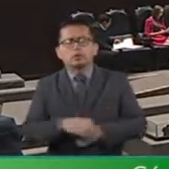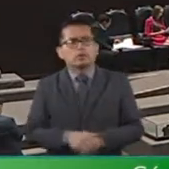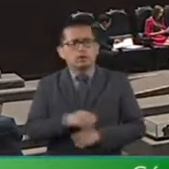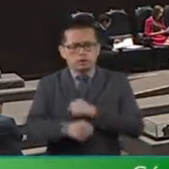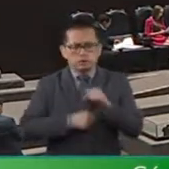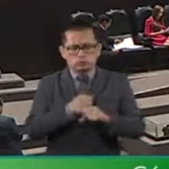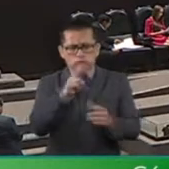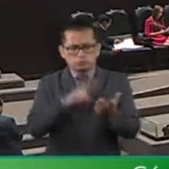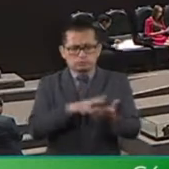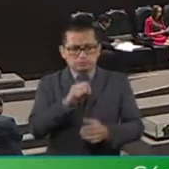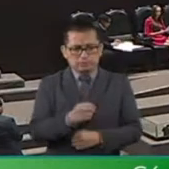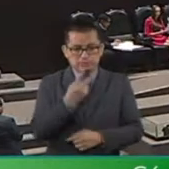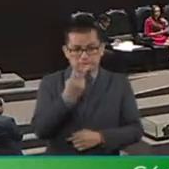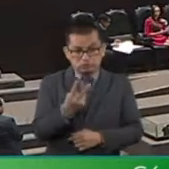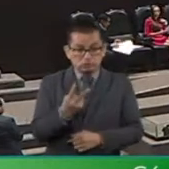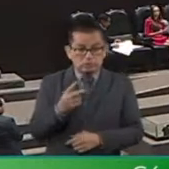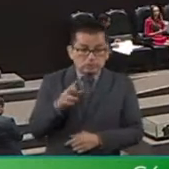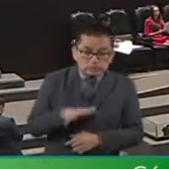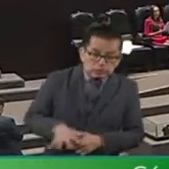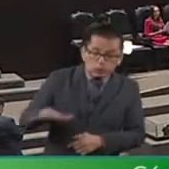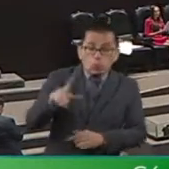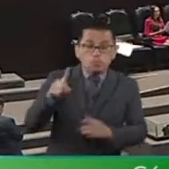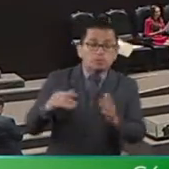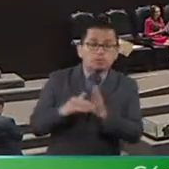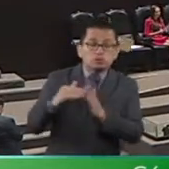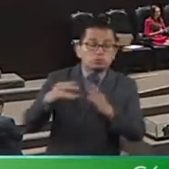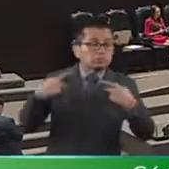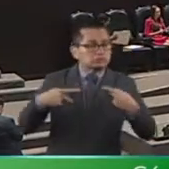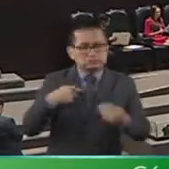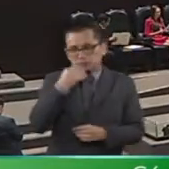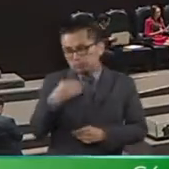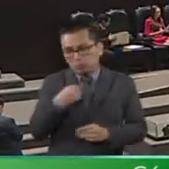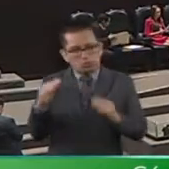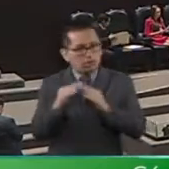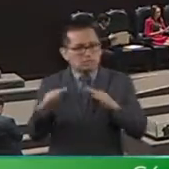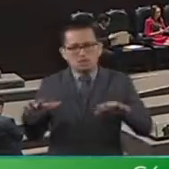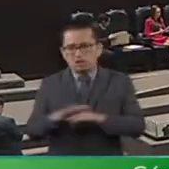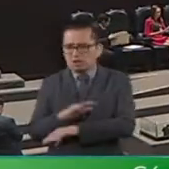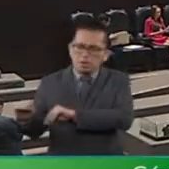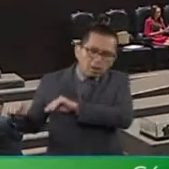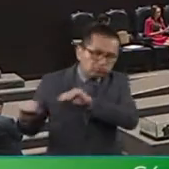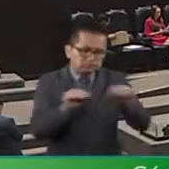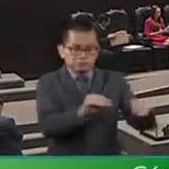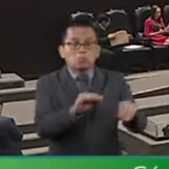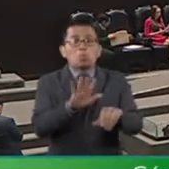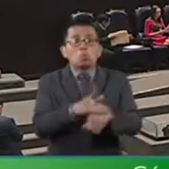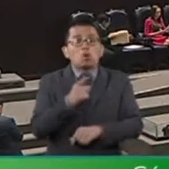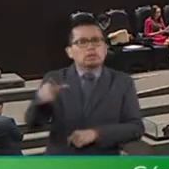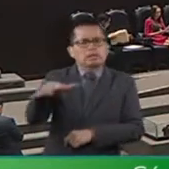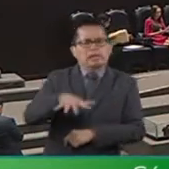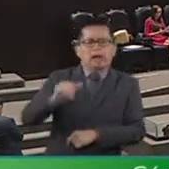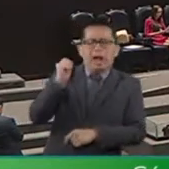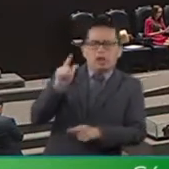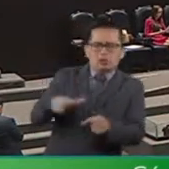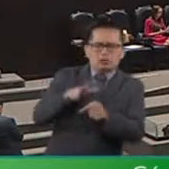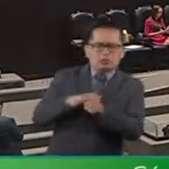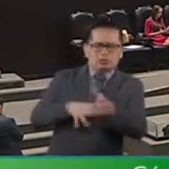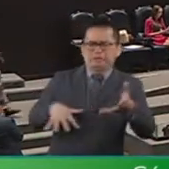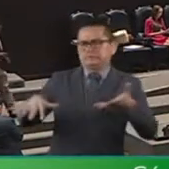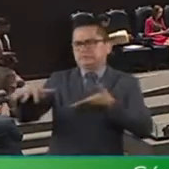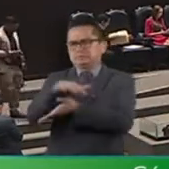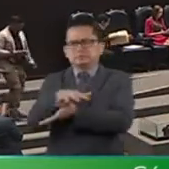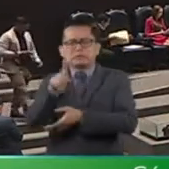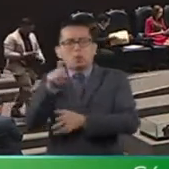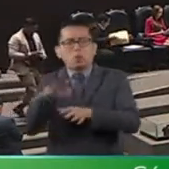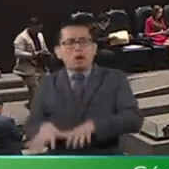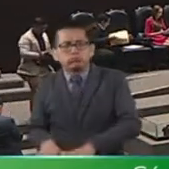vieron obligadas a buscar otro hogar debido a la gravedad de las inundaciones o de los desastres climáticos. Son los primeros